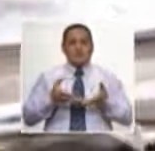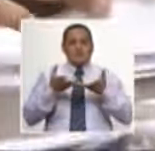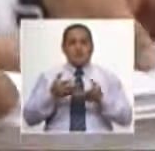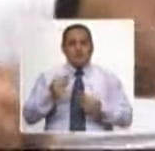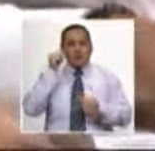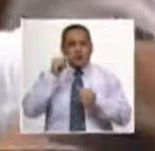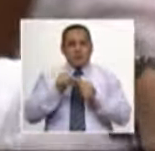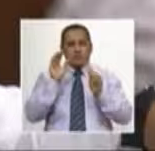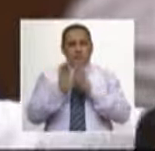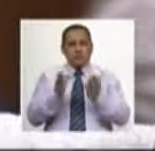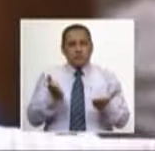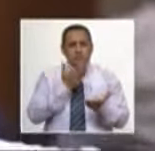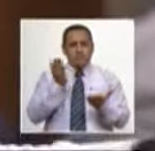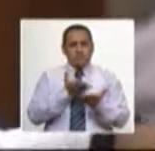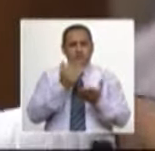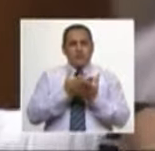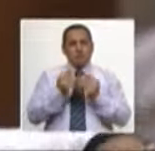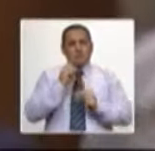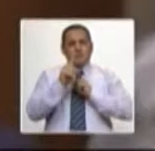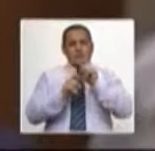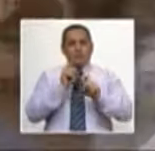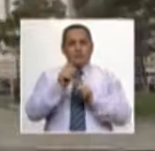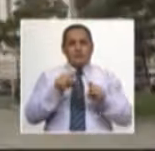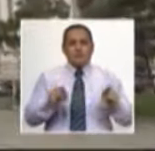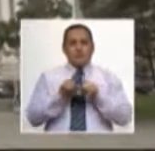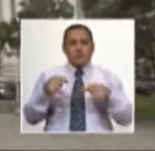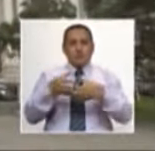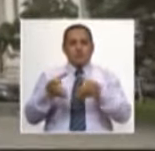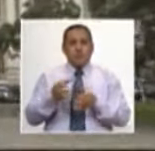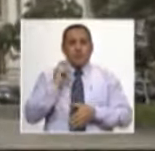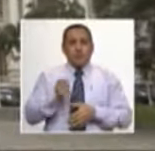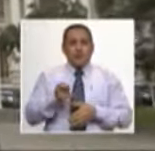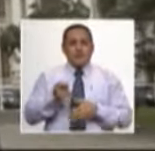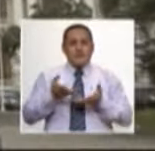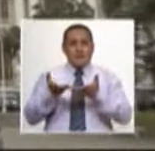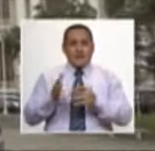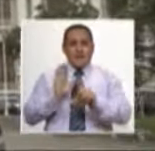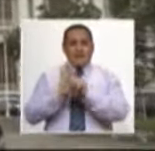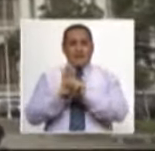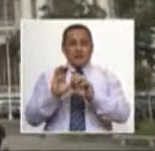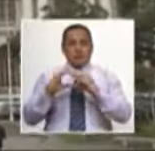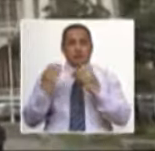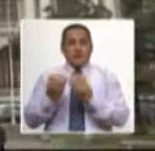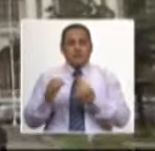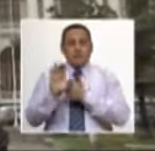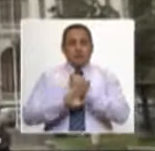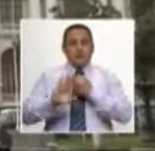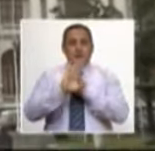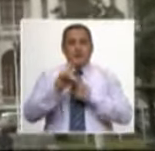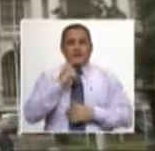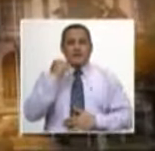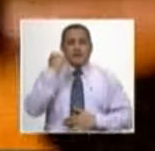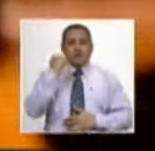una bibliografía importante de consulta, no solo en los fueros donde se crean las leyes y se entiende se protegen los